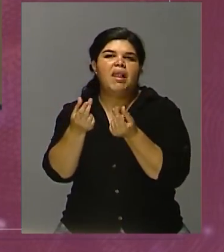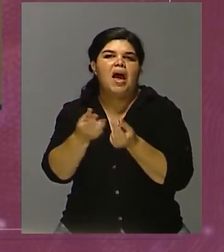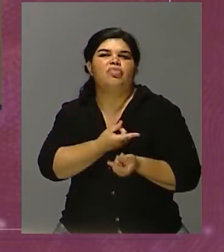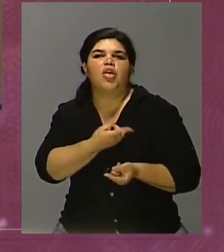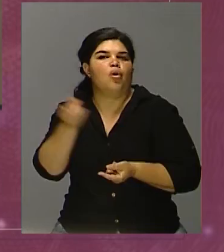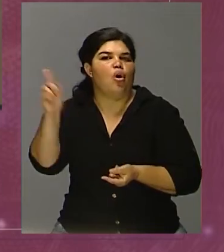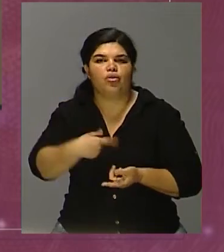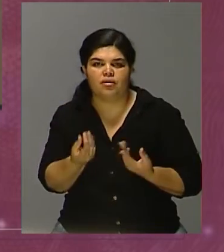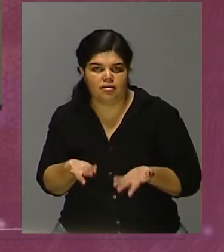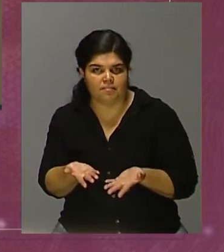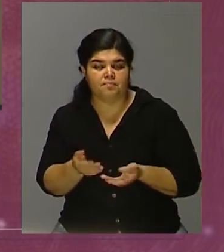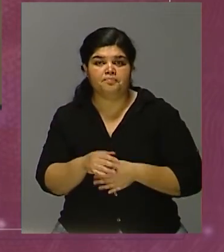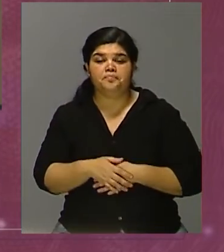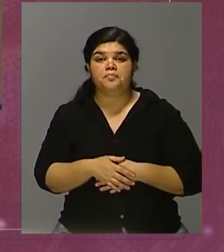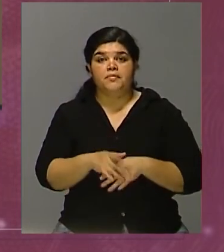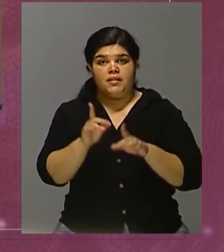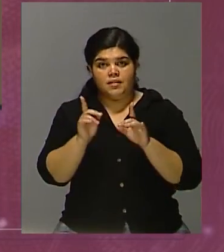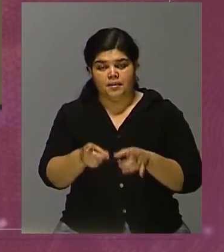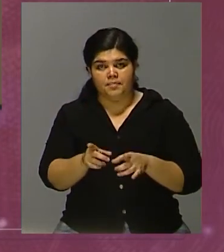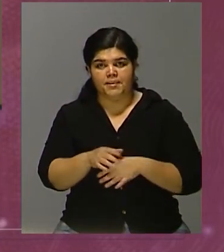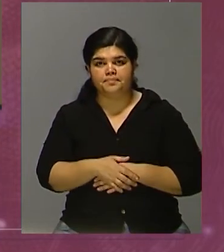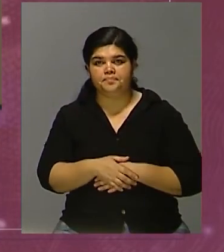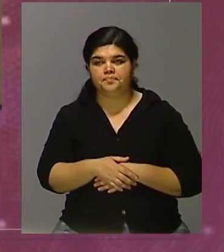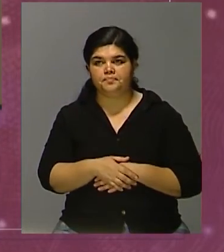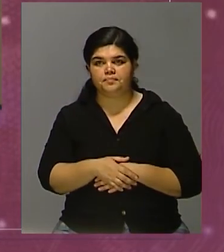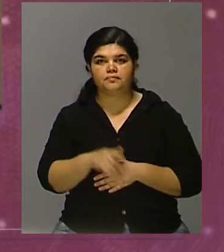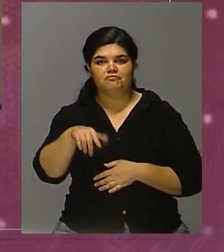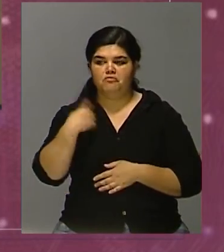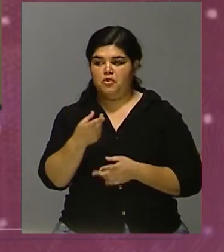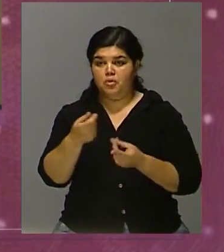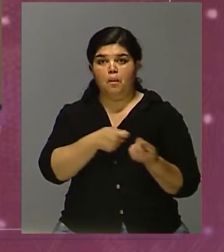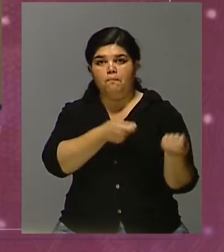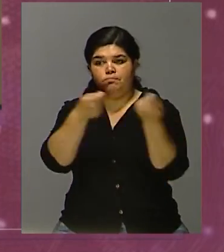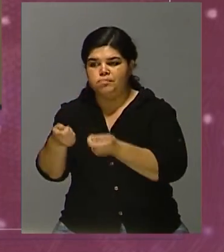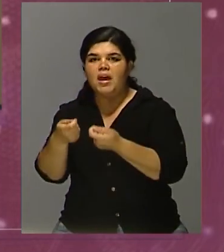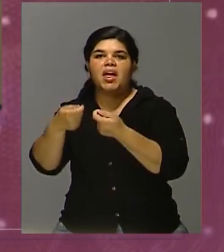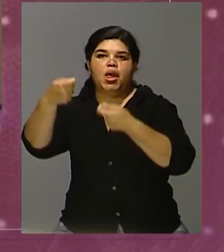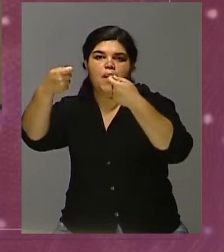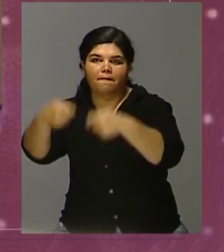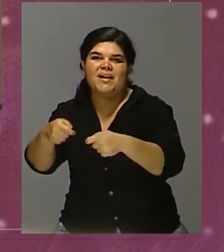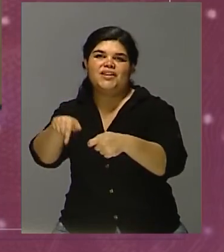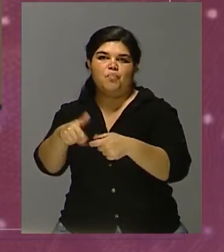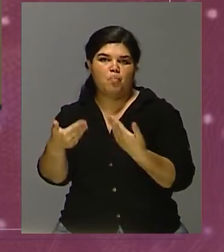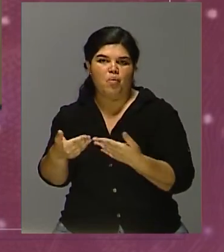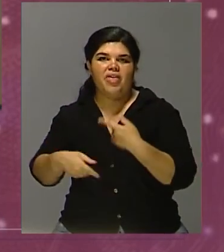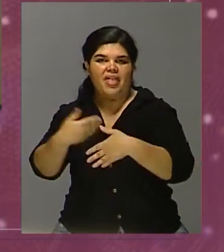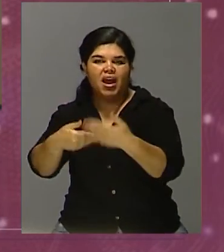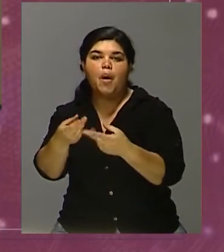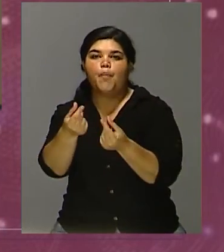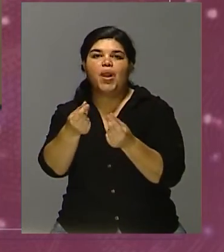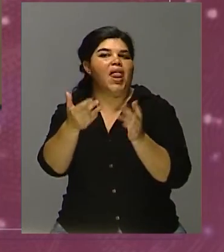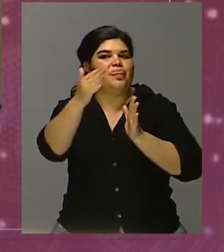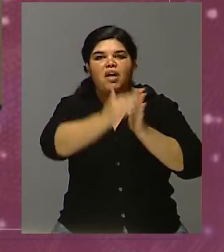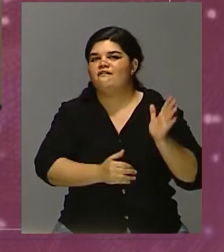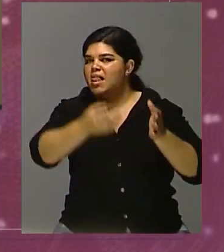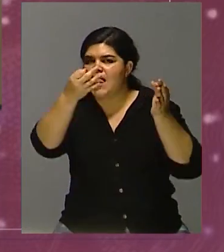poder fondearla, es decir, mandar los fondos que vamos a invertir. Absolutamente en blanco el capital de origen, ¿no?